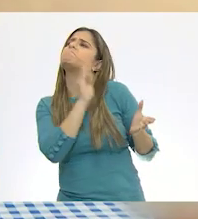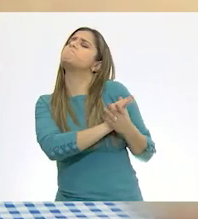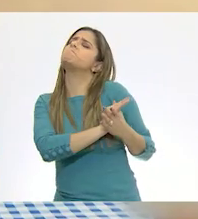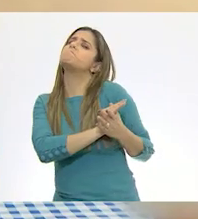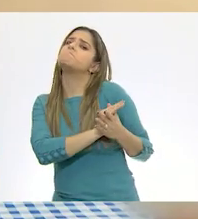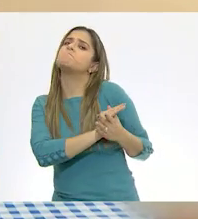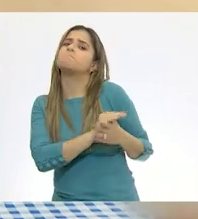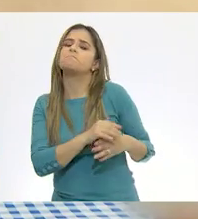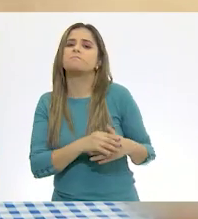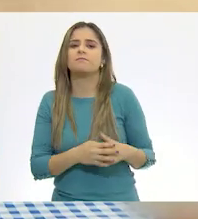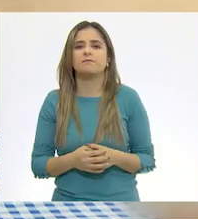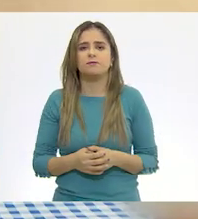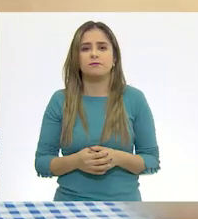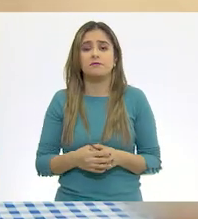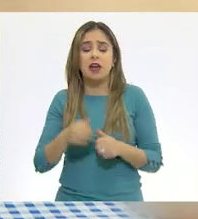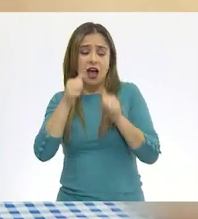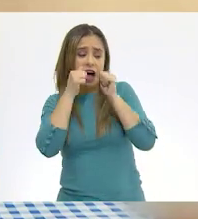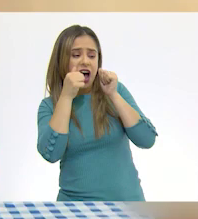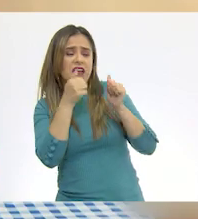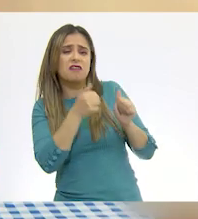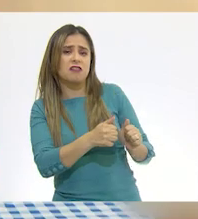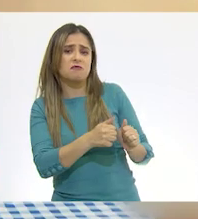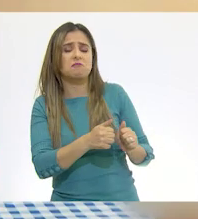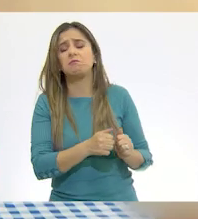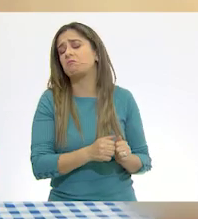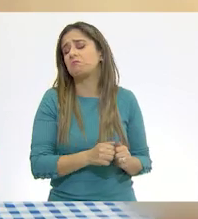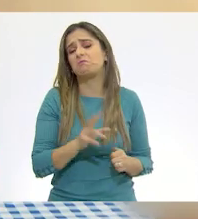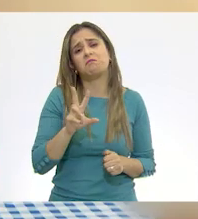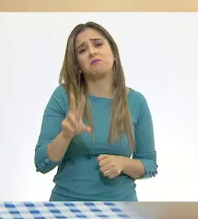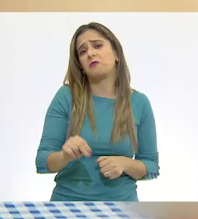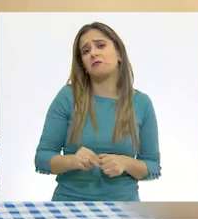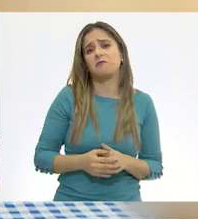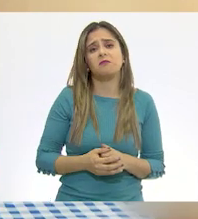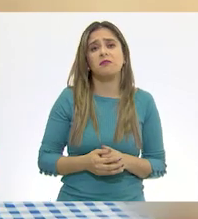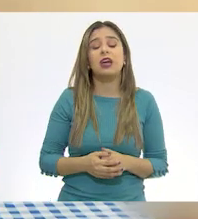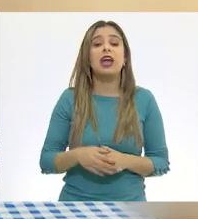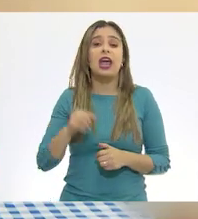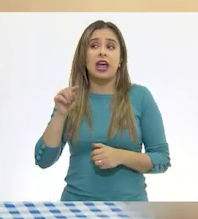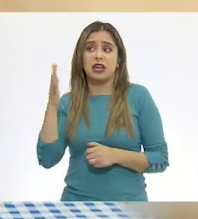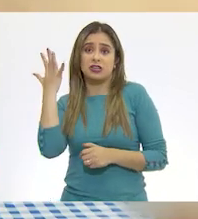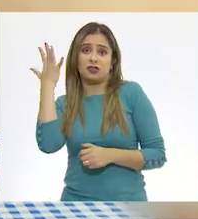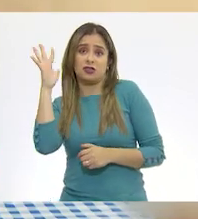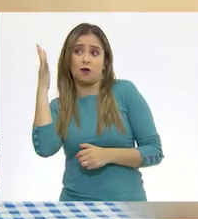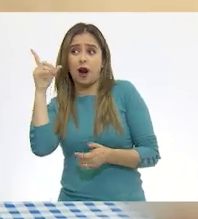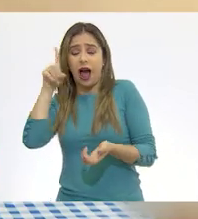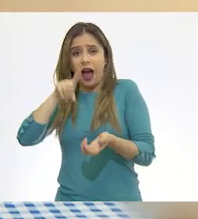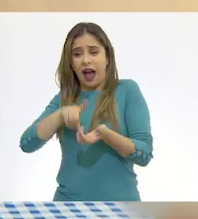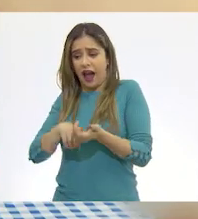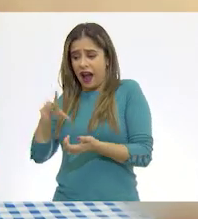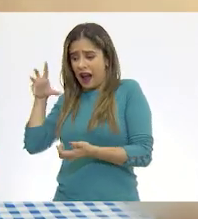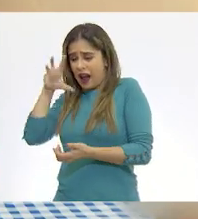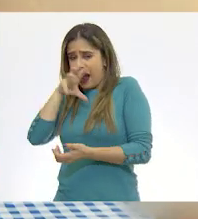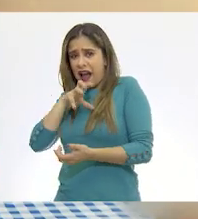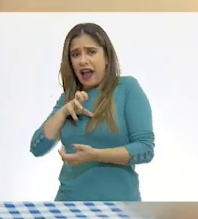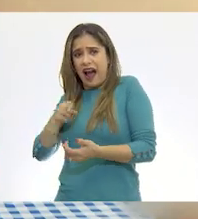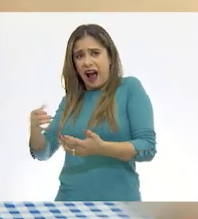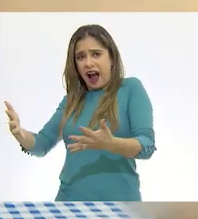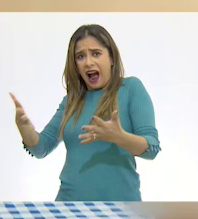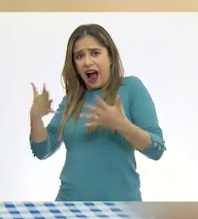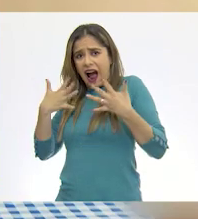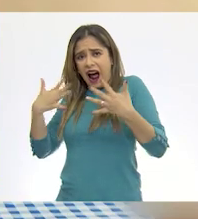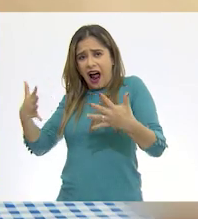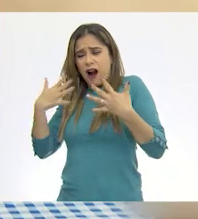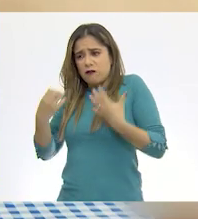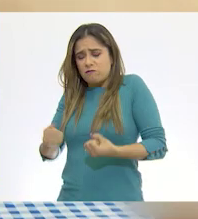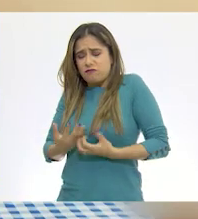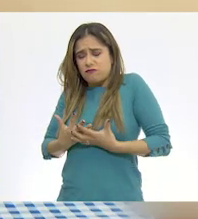Ni siquiera la escuchó, porque el calor que llevaba le turbaba la razón.